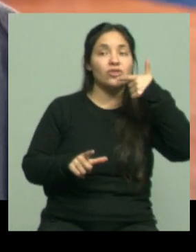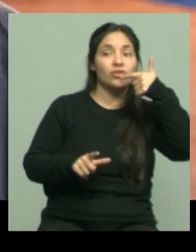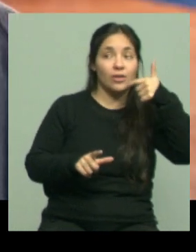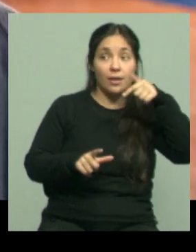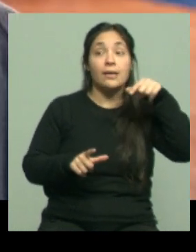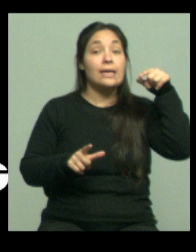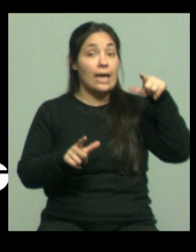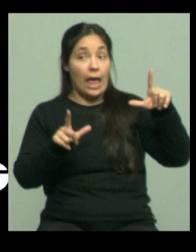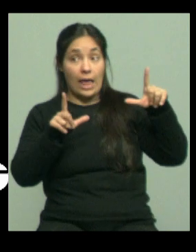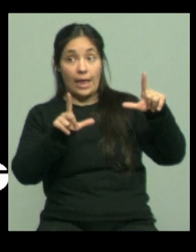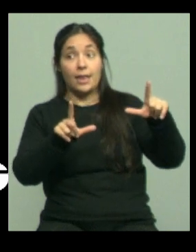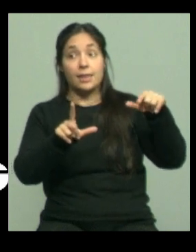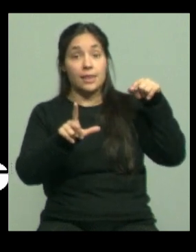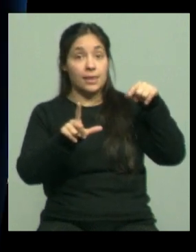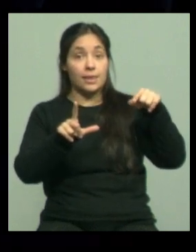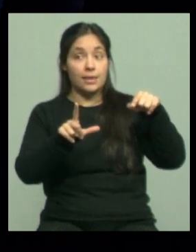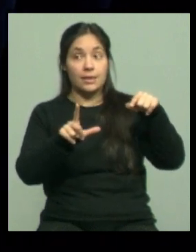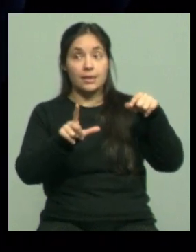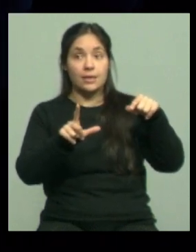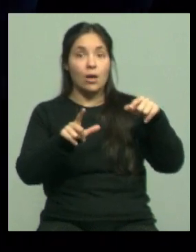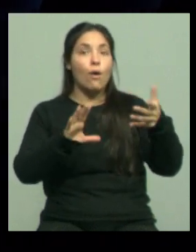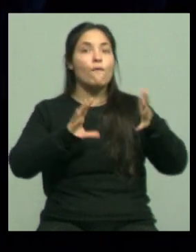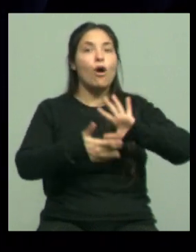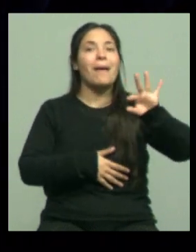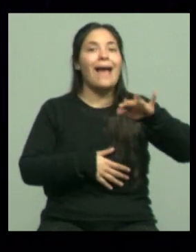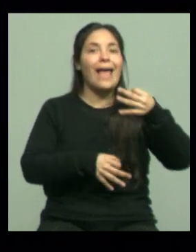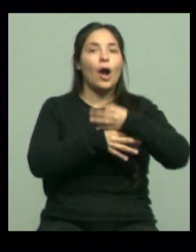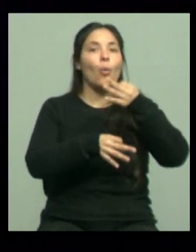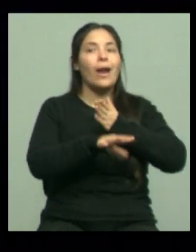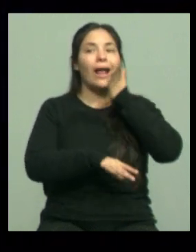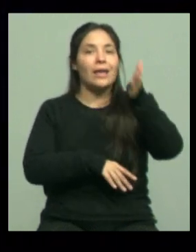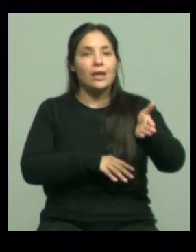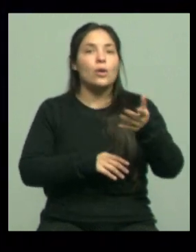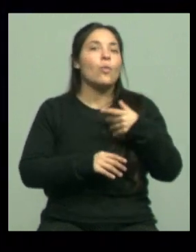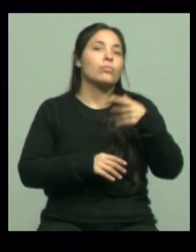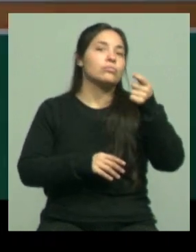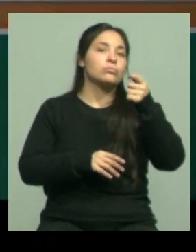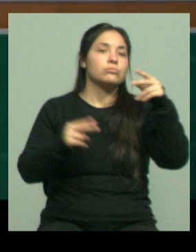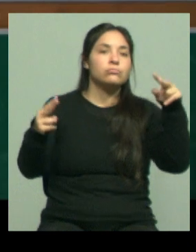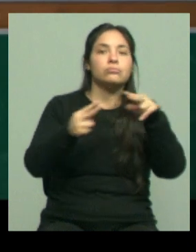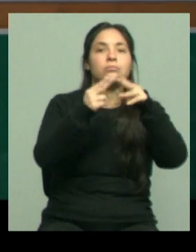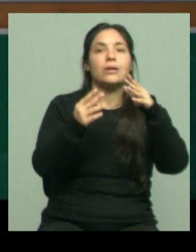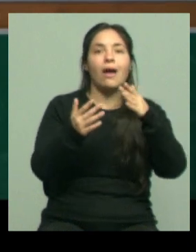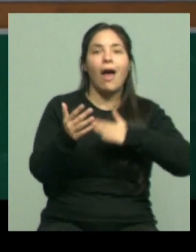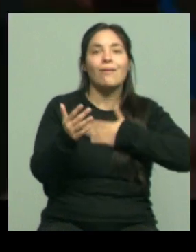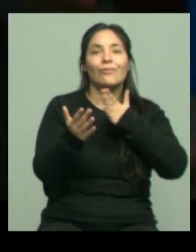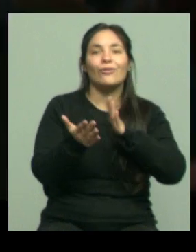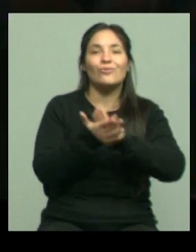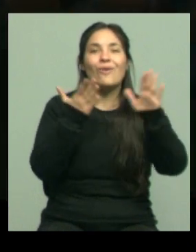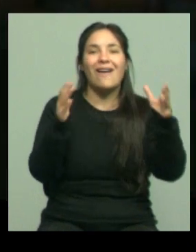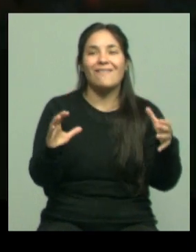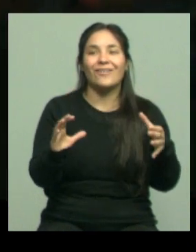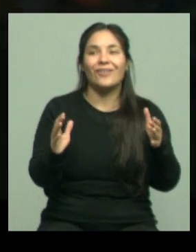otras formas de ir a la escuela, de enfrentar nuevos amores, todo esto